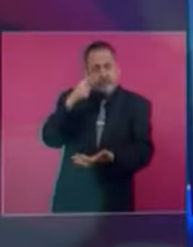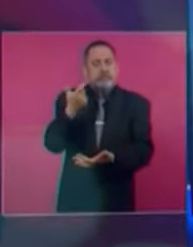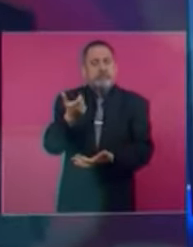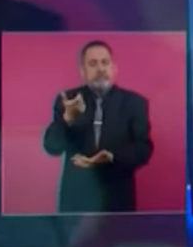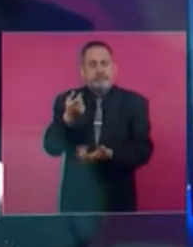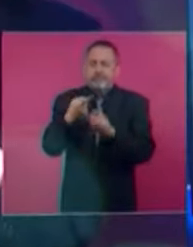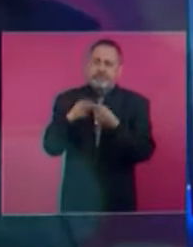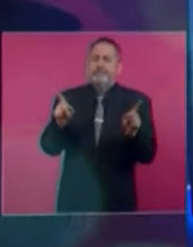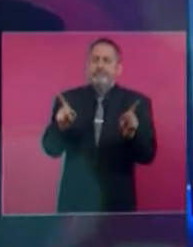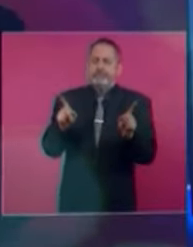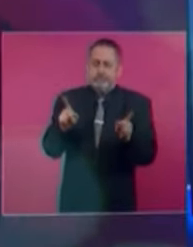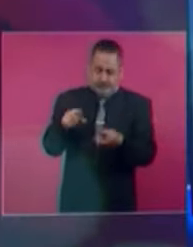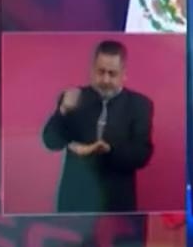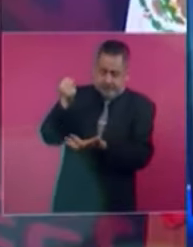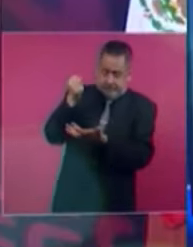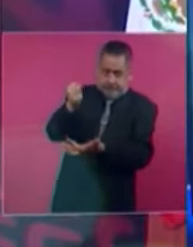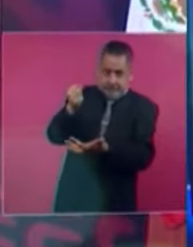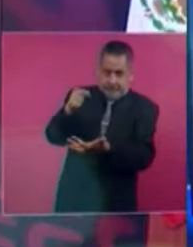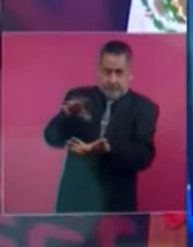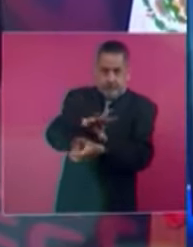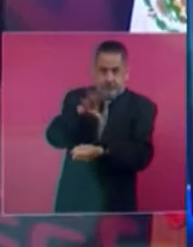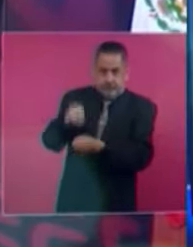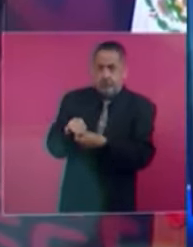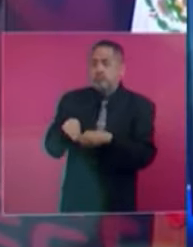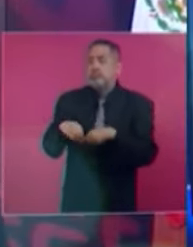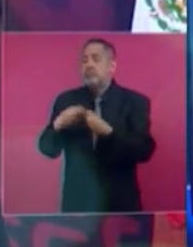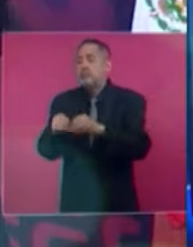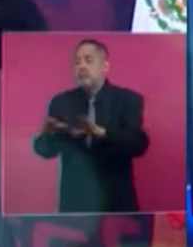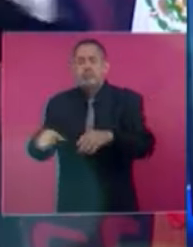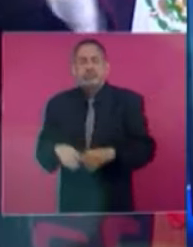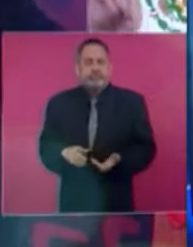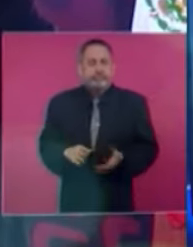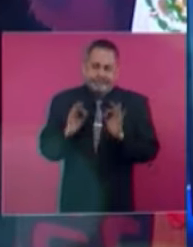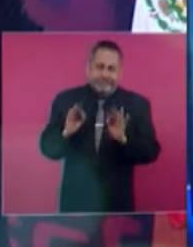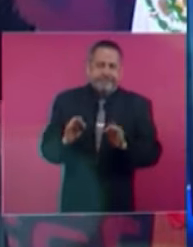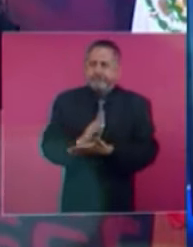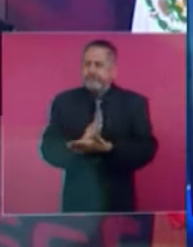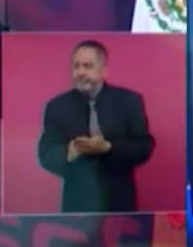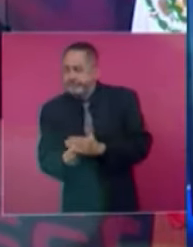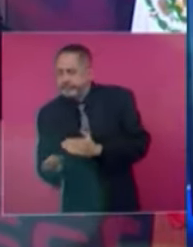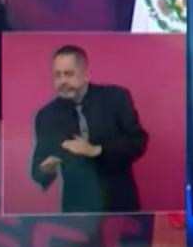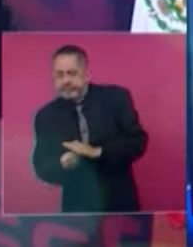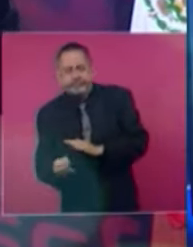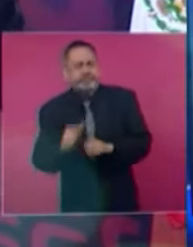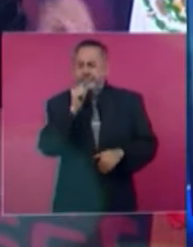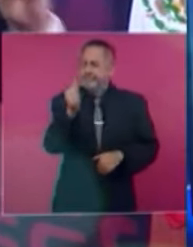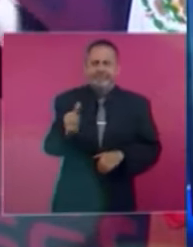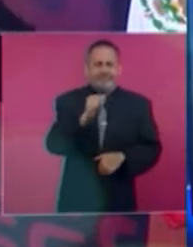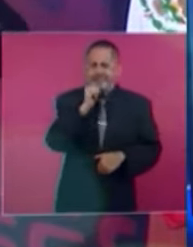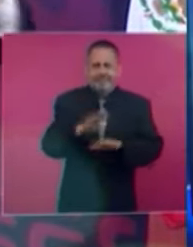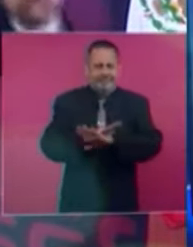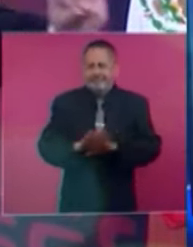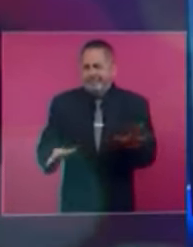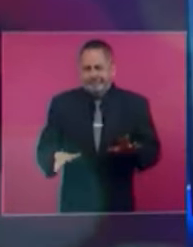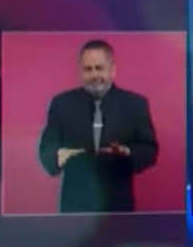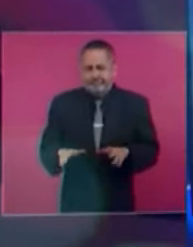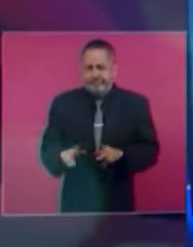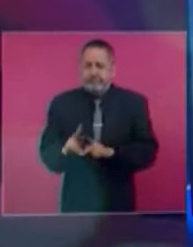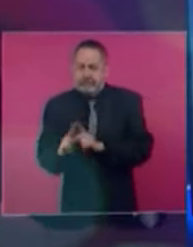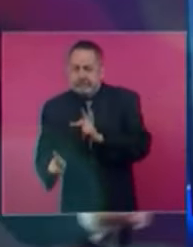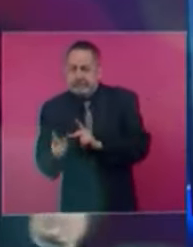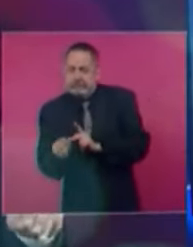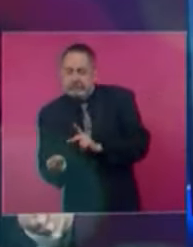intencional el accidente o sea todo este tipo de cosas son cosas políticas no O sea lo mete al conflicto y al debate político